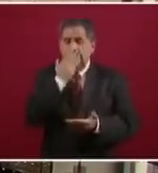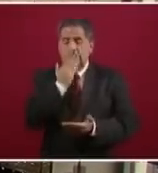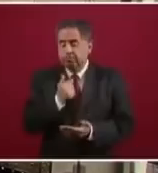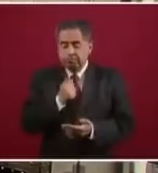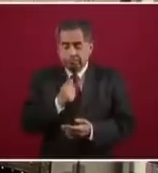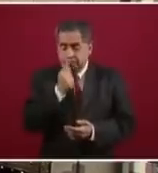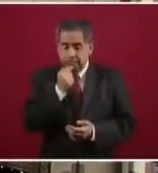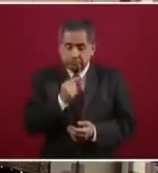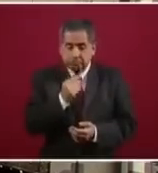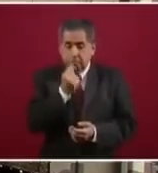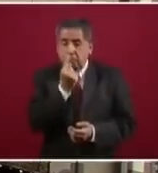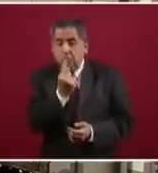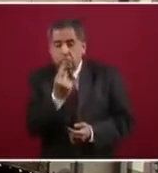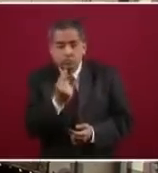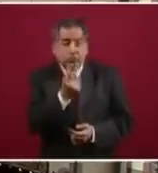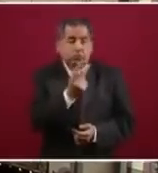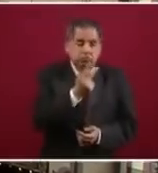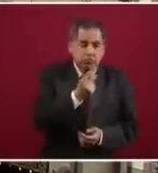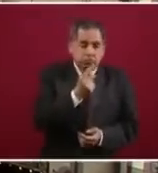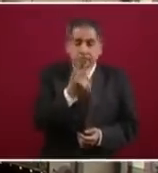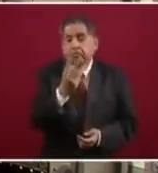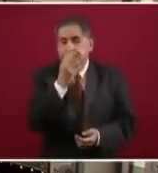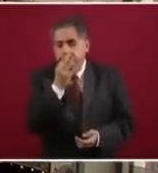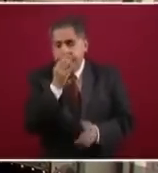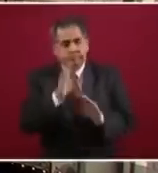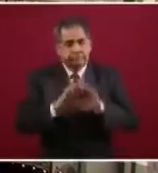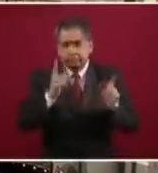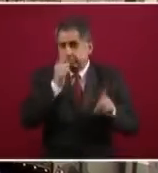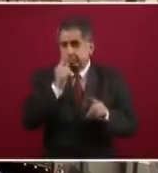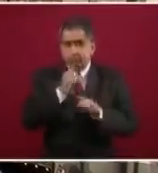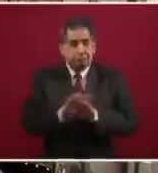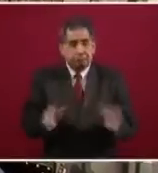hay 1, 2, 3 policías.